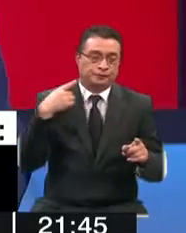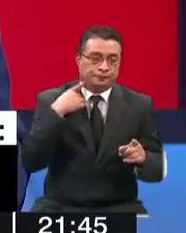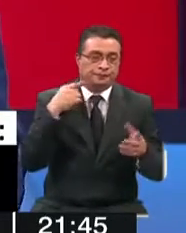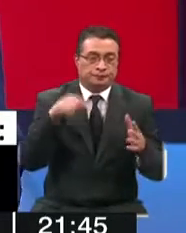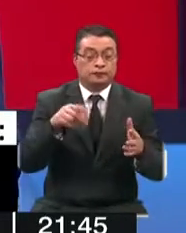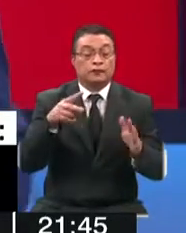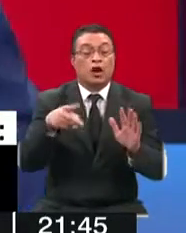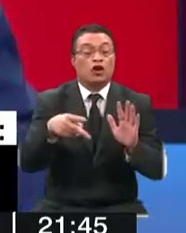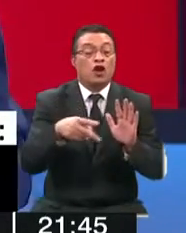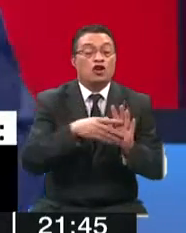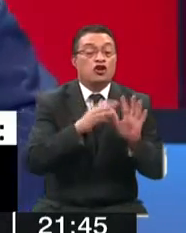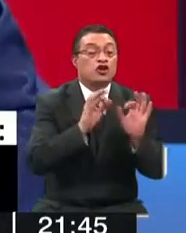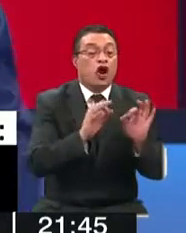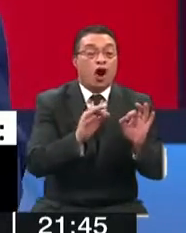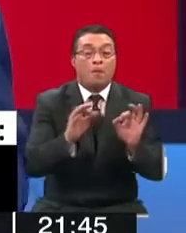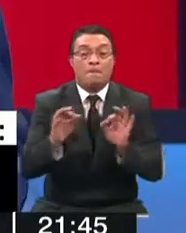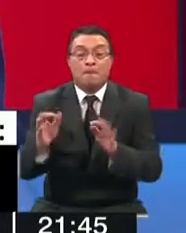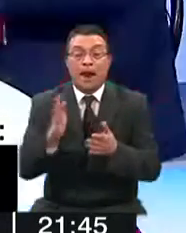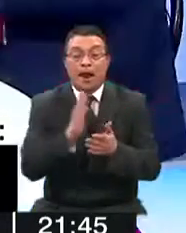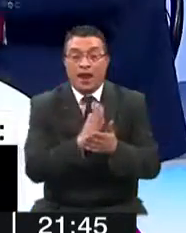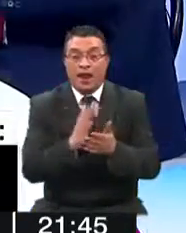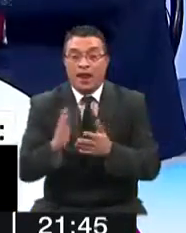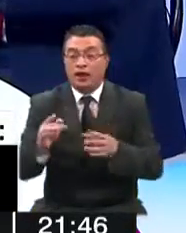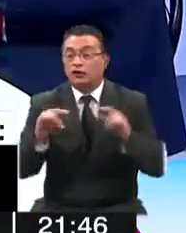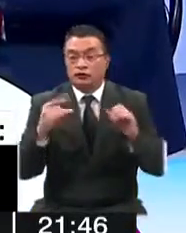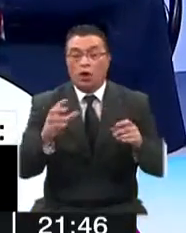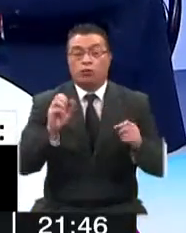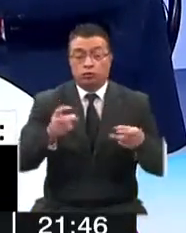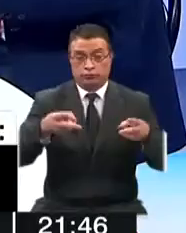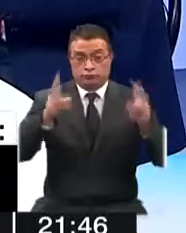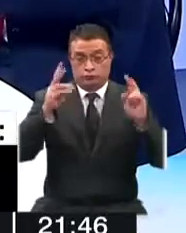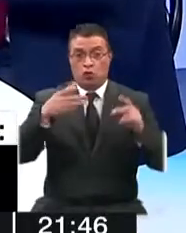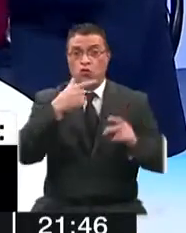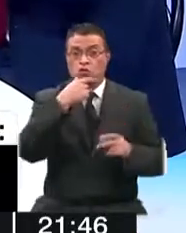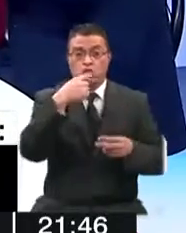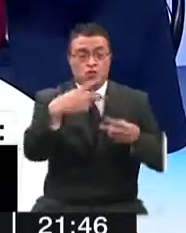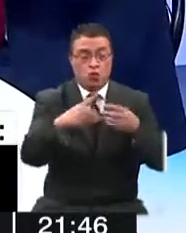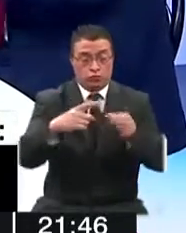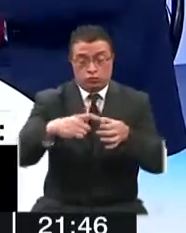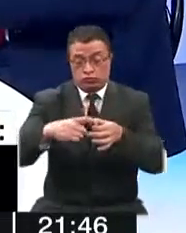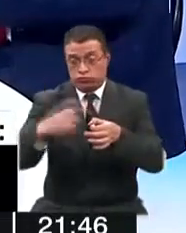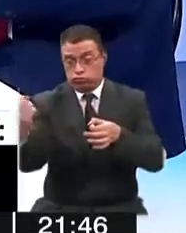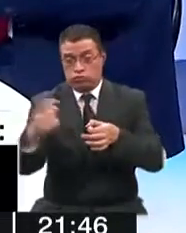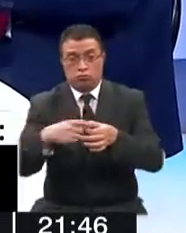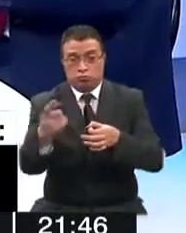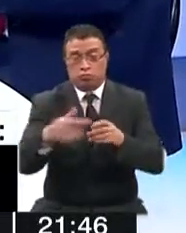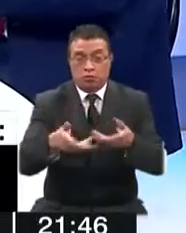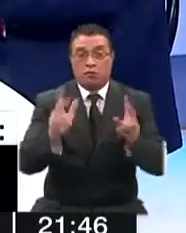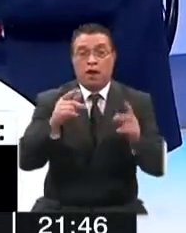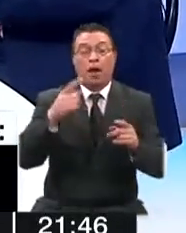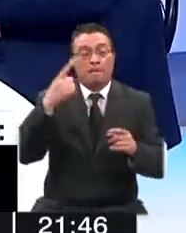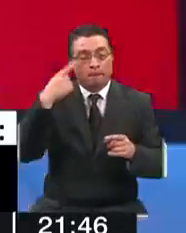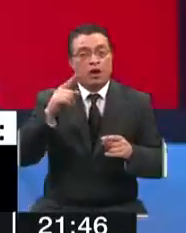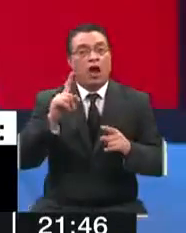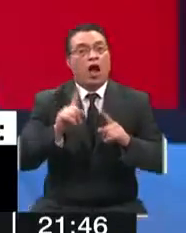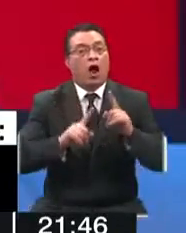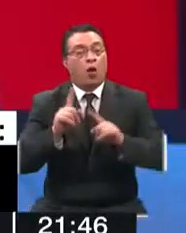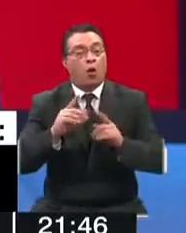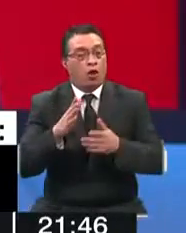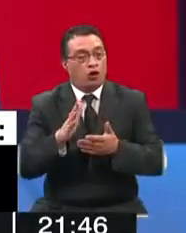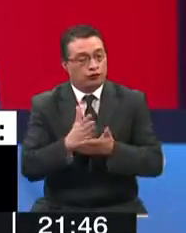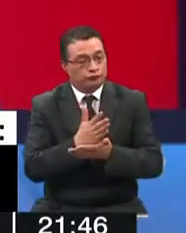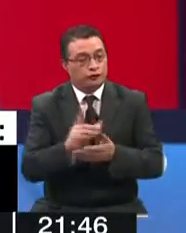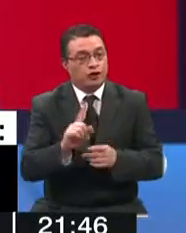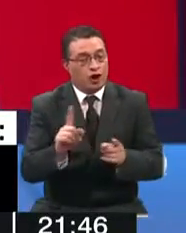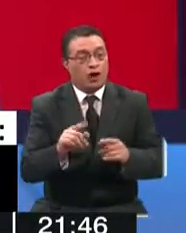la normalidad, que es el derecho que tienen en general los usuarios a cambiarse cuando estimen, salvo algunas restricciones legales, obviamente hace tan